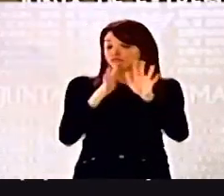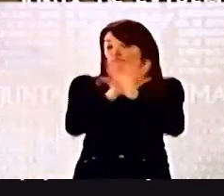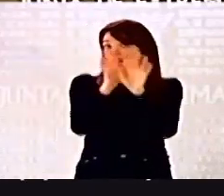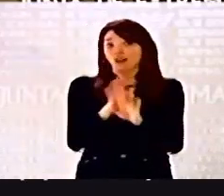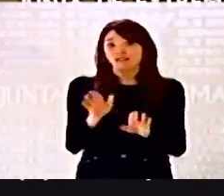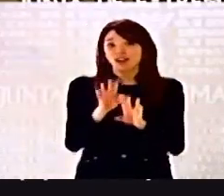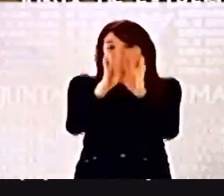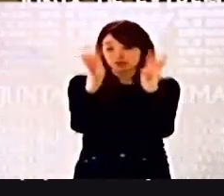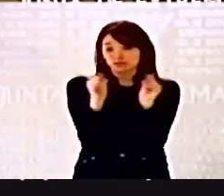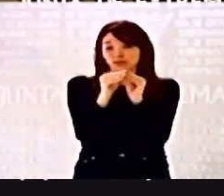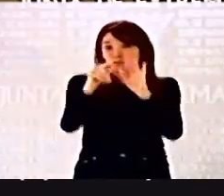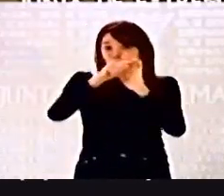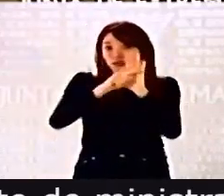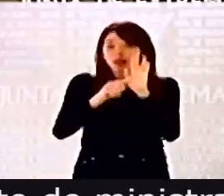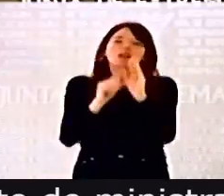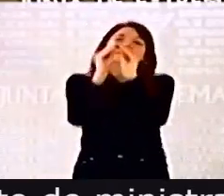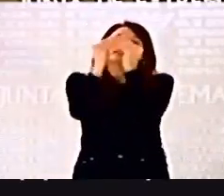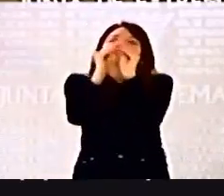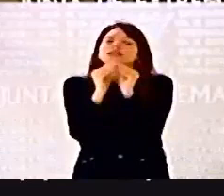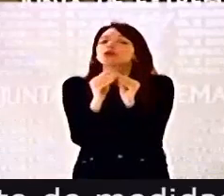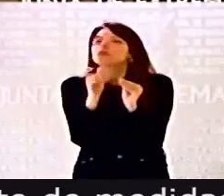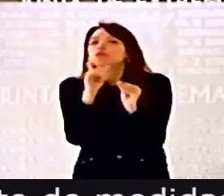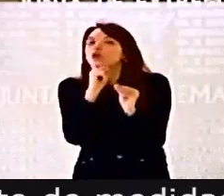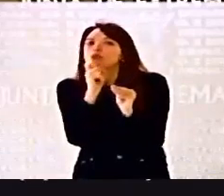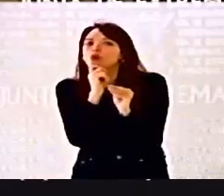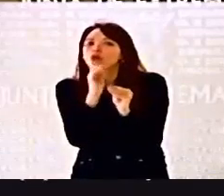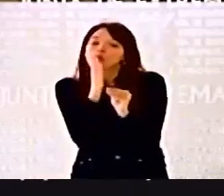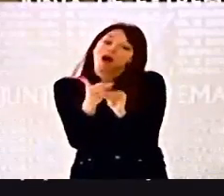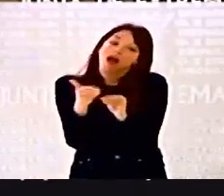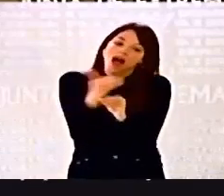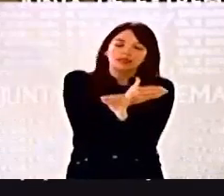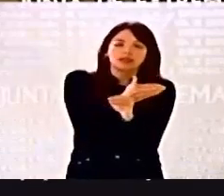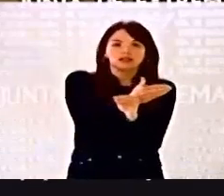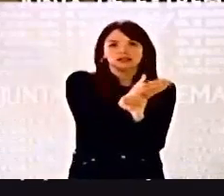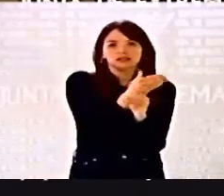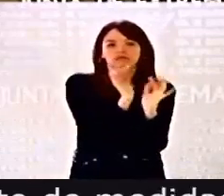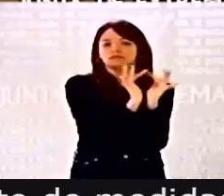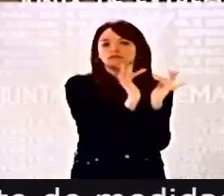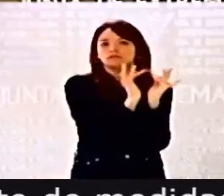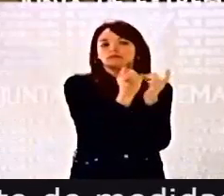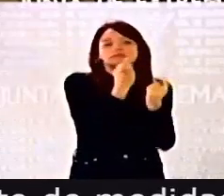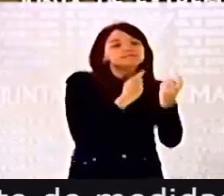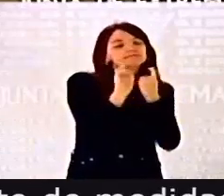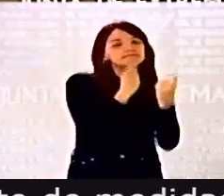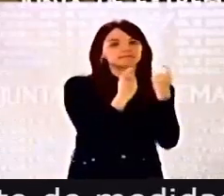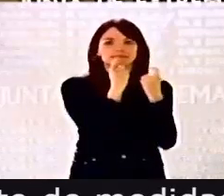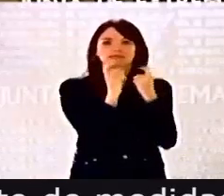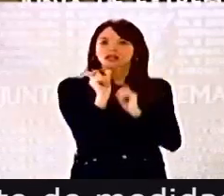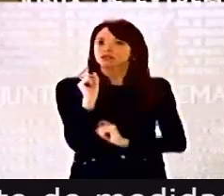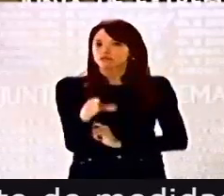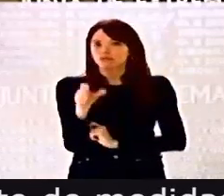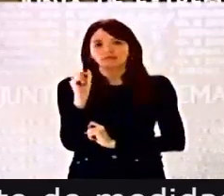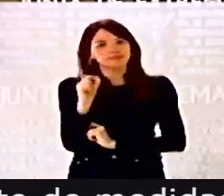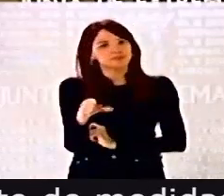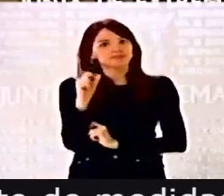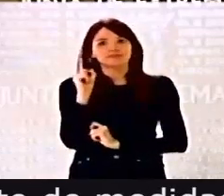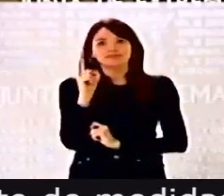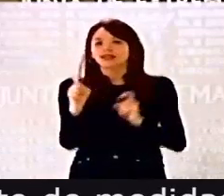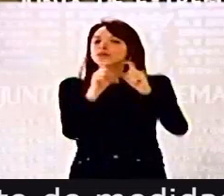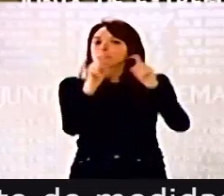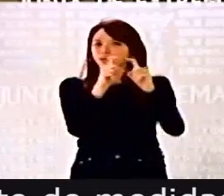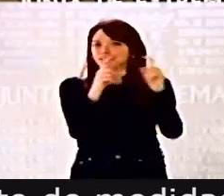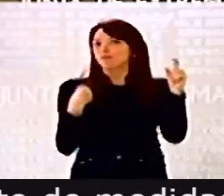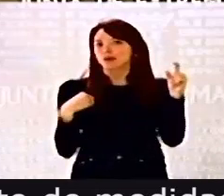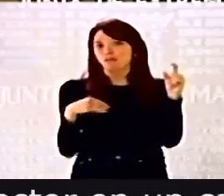medidas han sido elaboradas a partir de las demandas del sector, en un canal de comunicación muy regular que se ha abierto desde el principio de